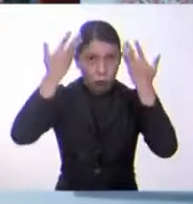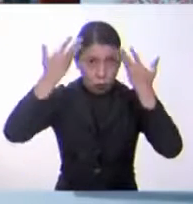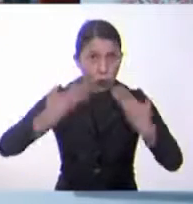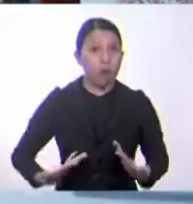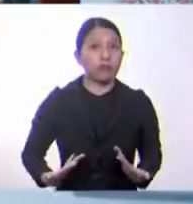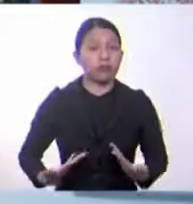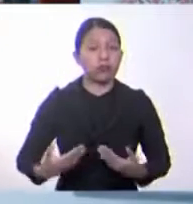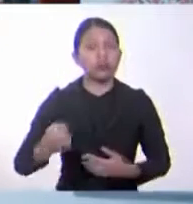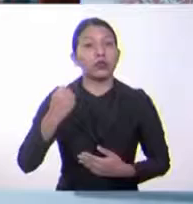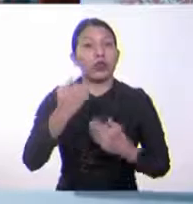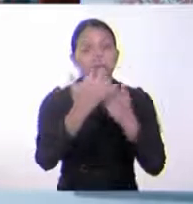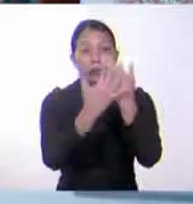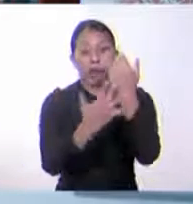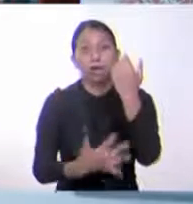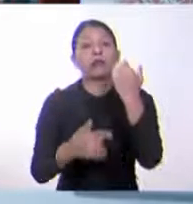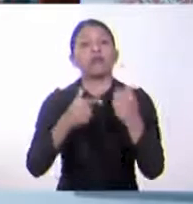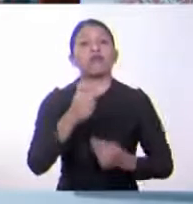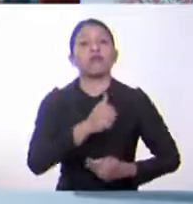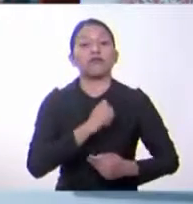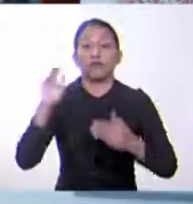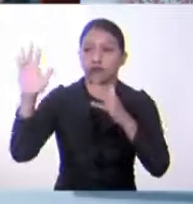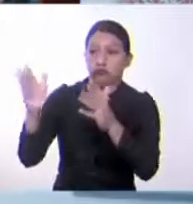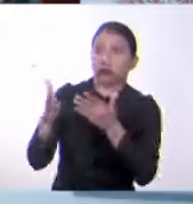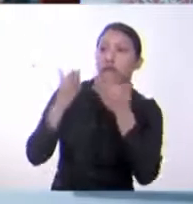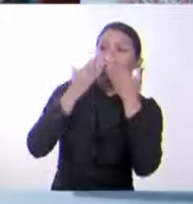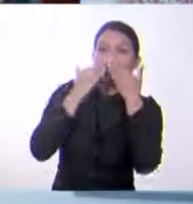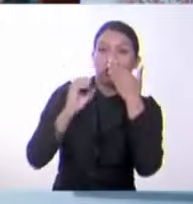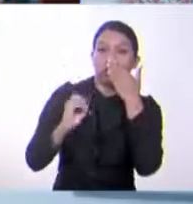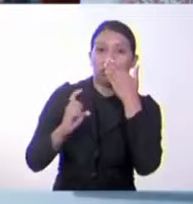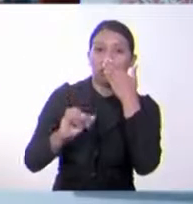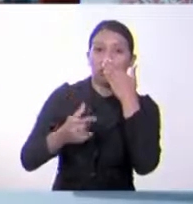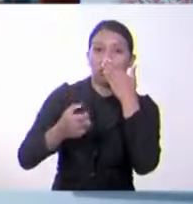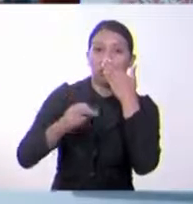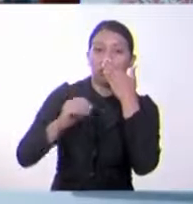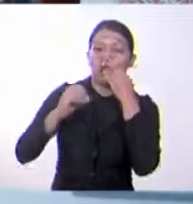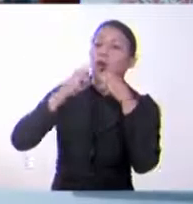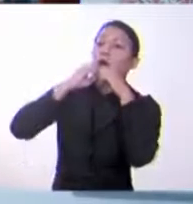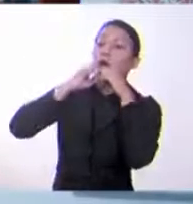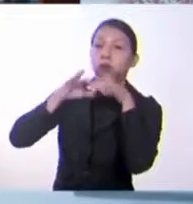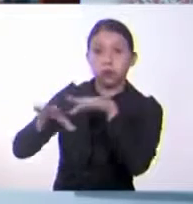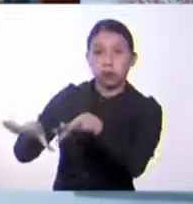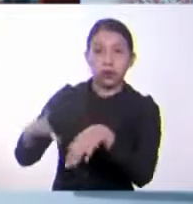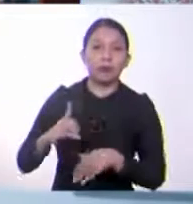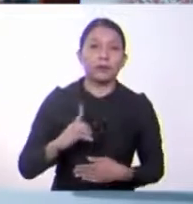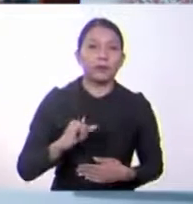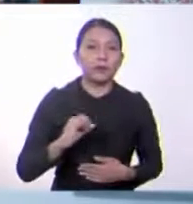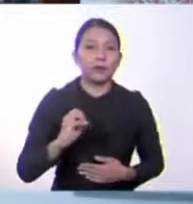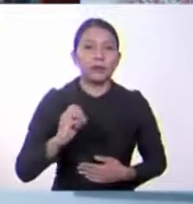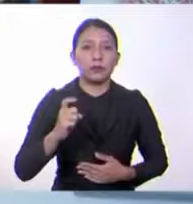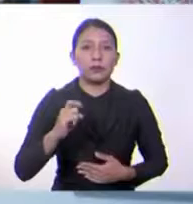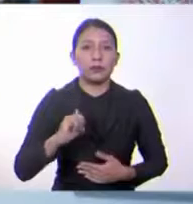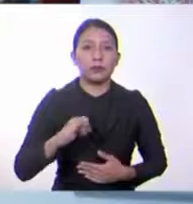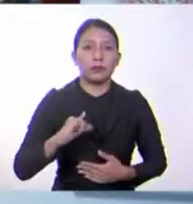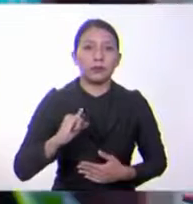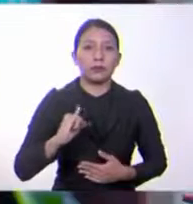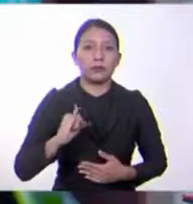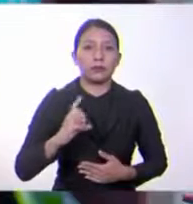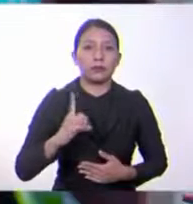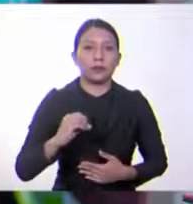de la sangre, ingresa el oxígeno y también libera el dióxido de carbono fuera de nuestro